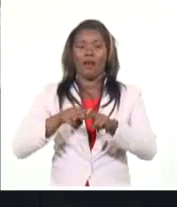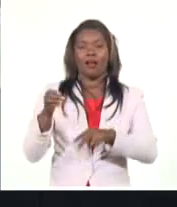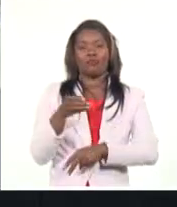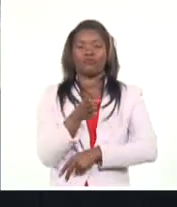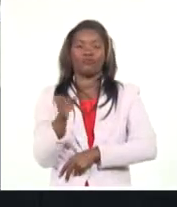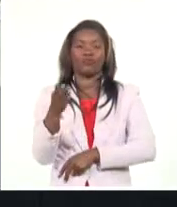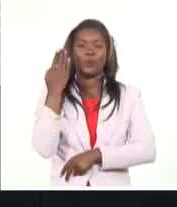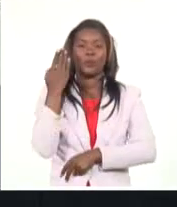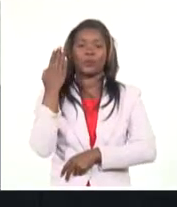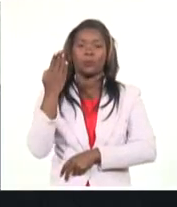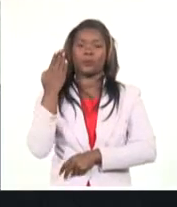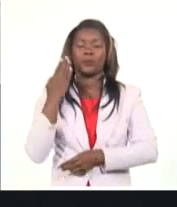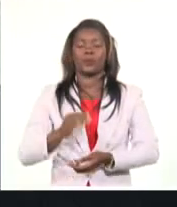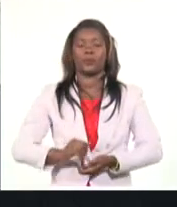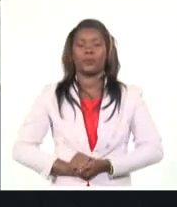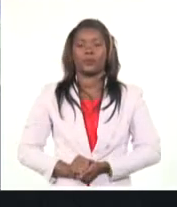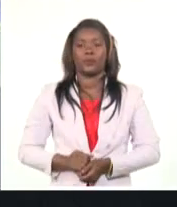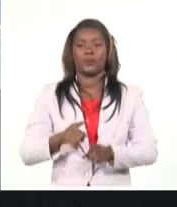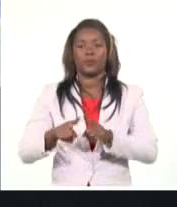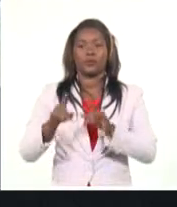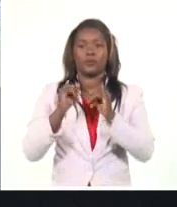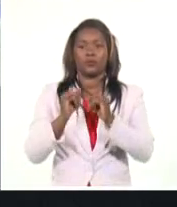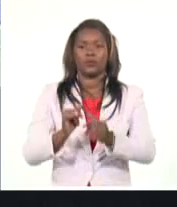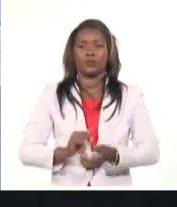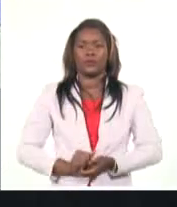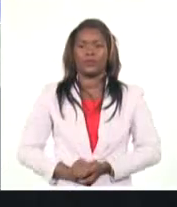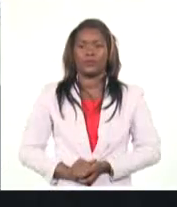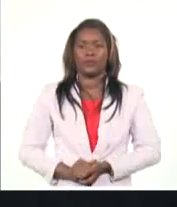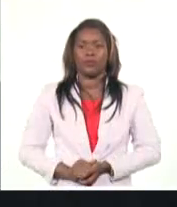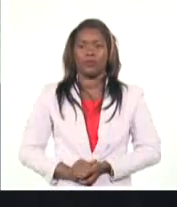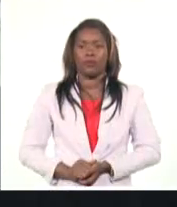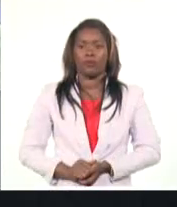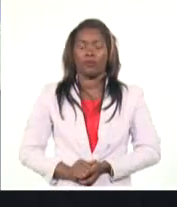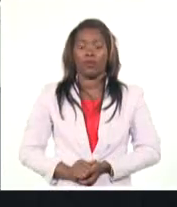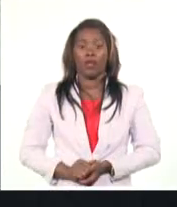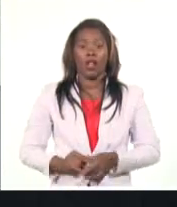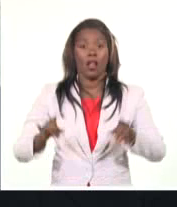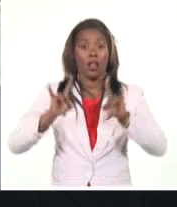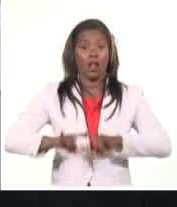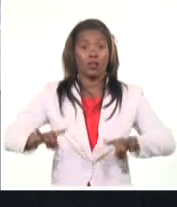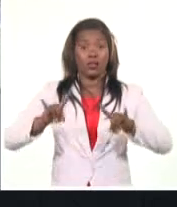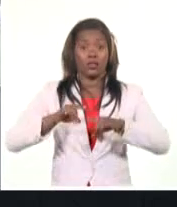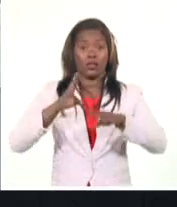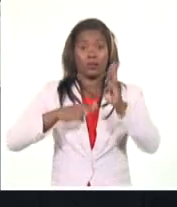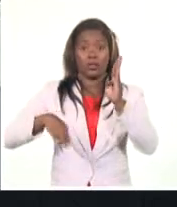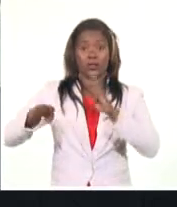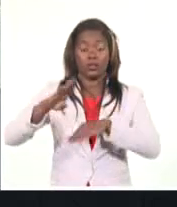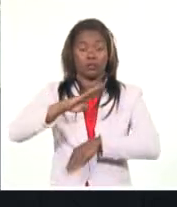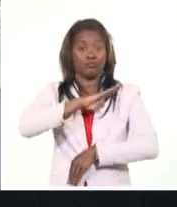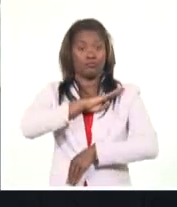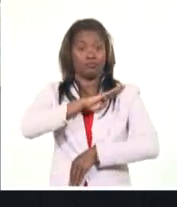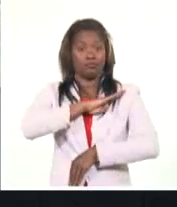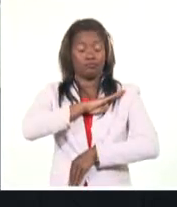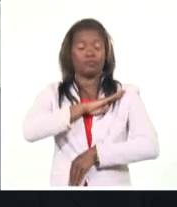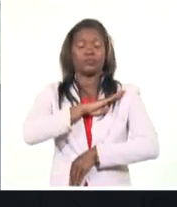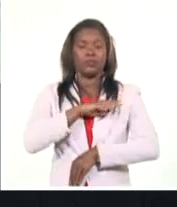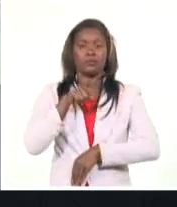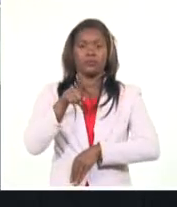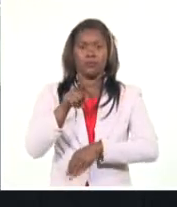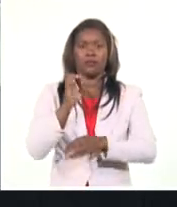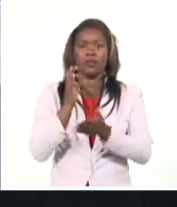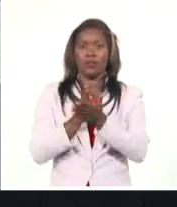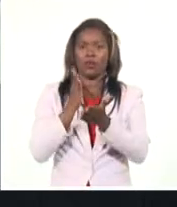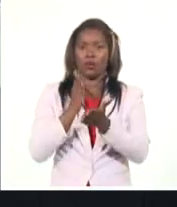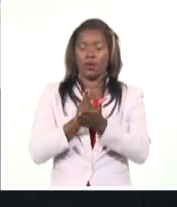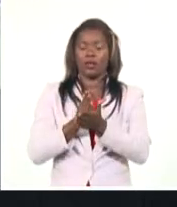Y termino informándoles que el Departamento Docente de Marxismo-Leninismo de la Universidad del Ministerio del Interior, Eliseo Reyes Rodríguez,